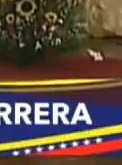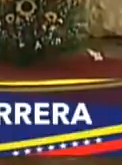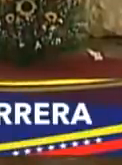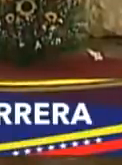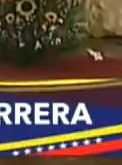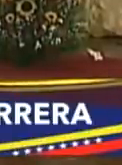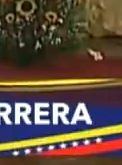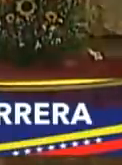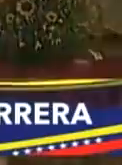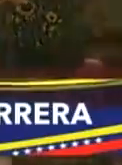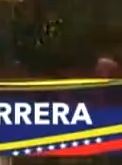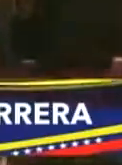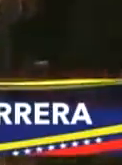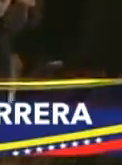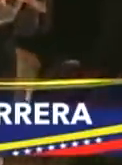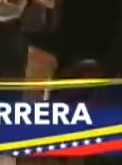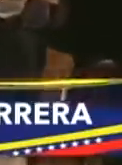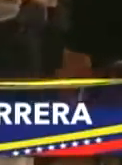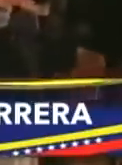Herrera.